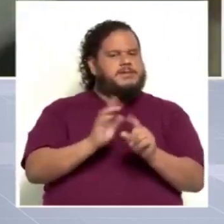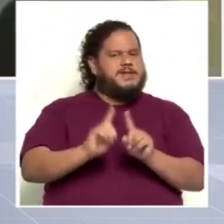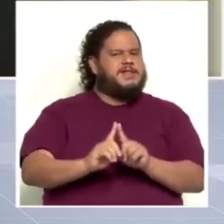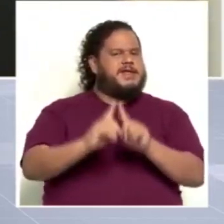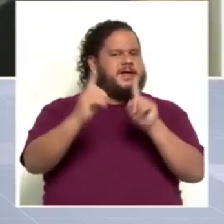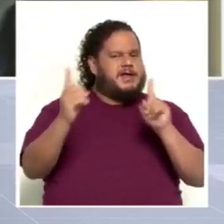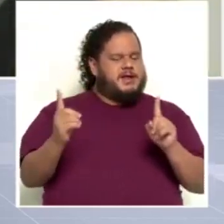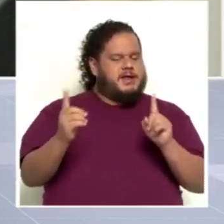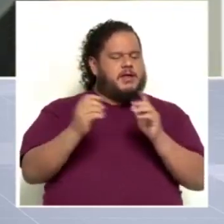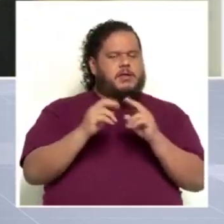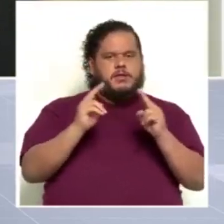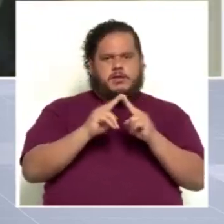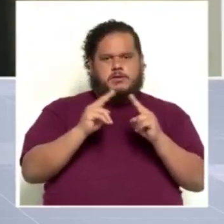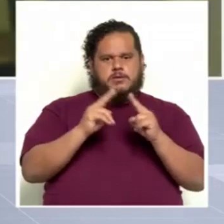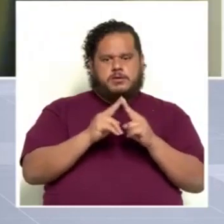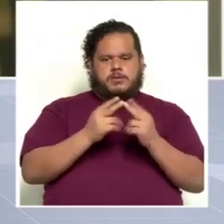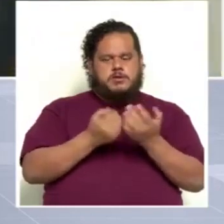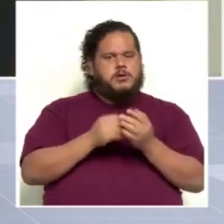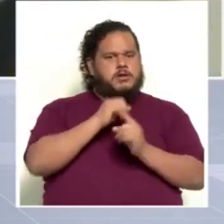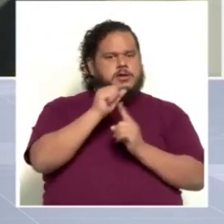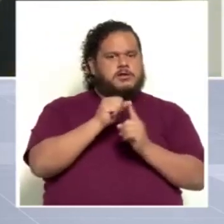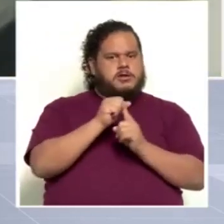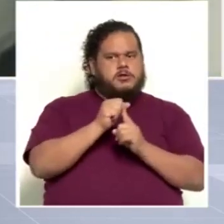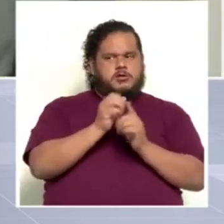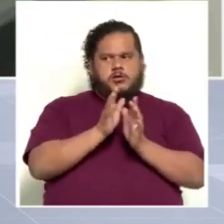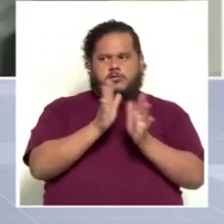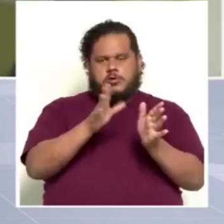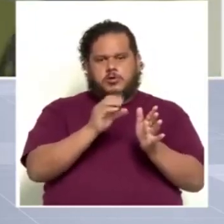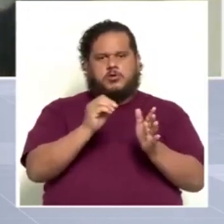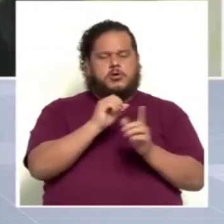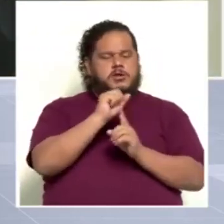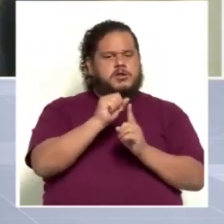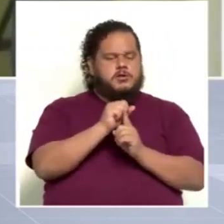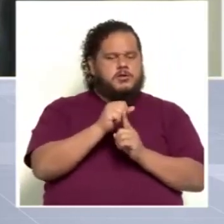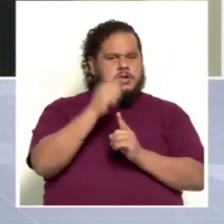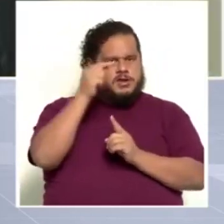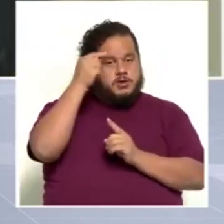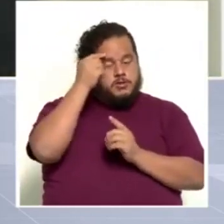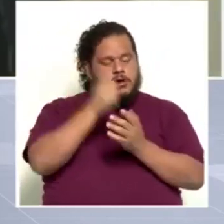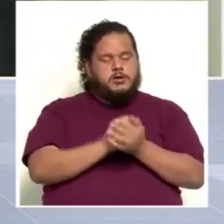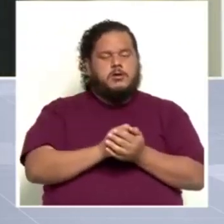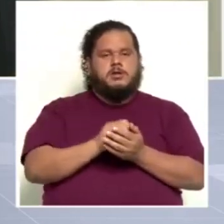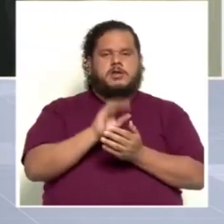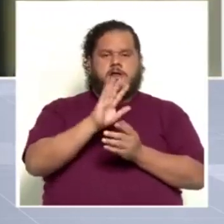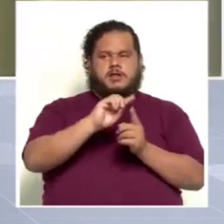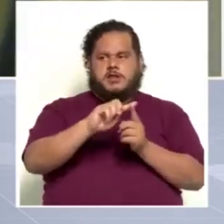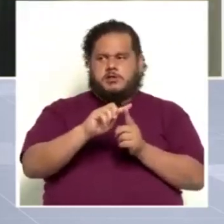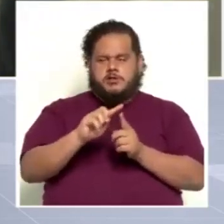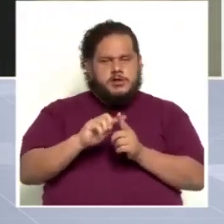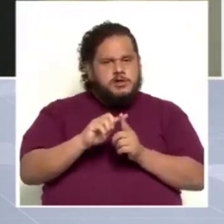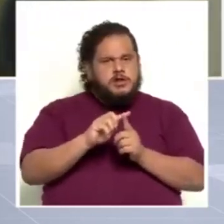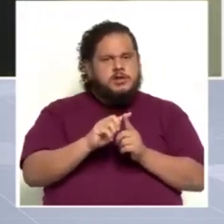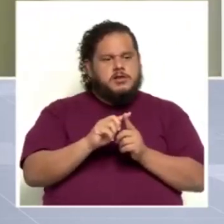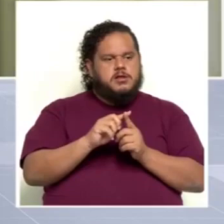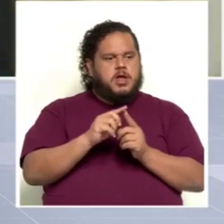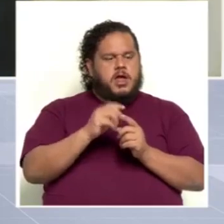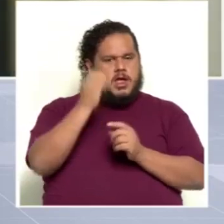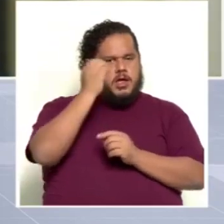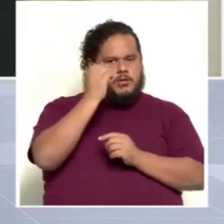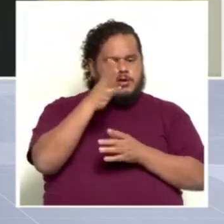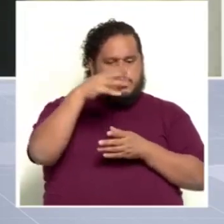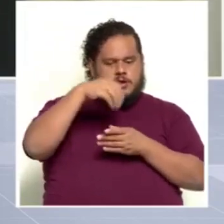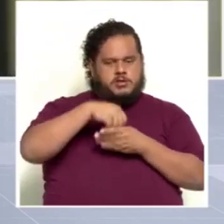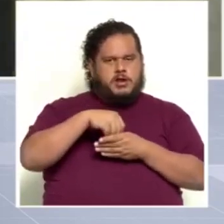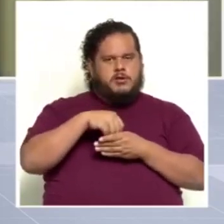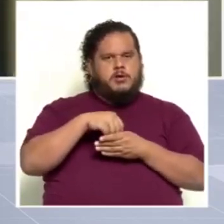del conocimiento de los asuntos públicos o de los asuntos gubernamentales desde sus distintas posiciones al interno